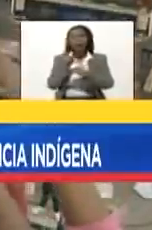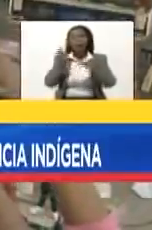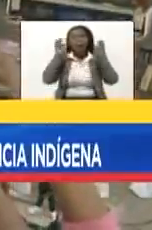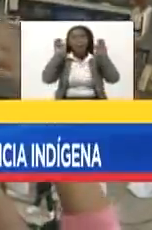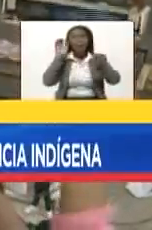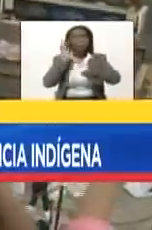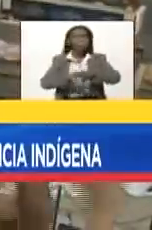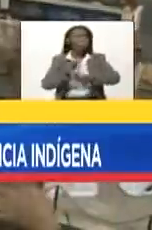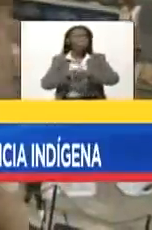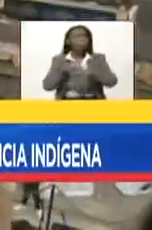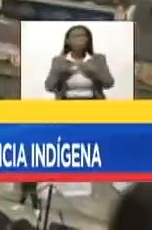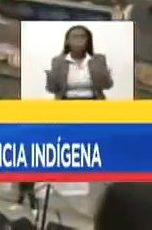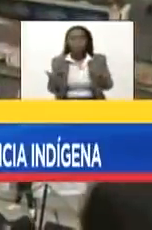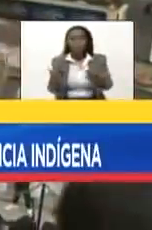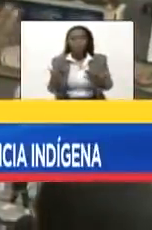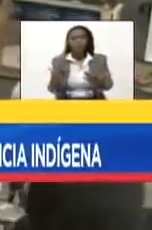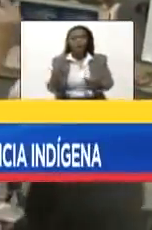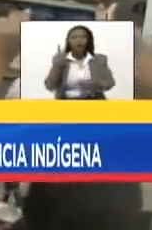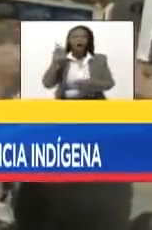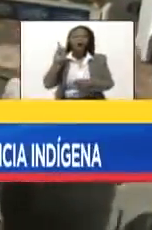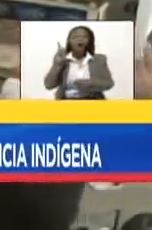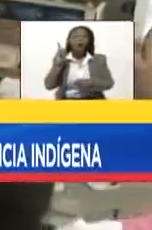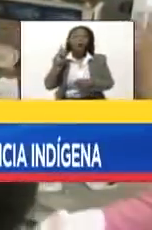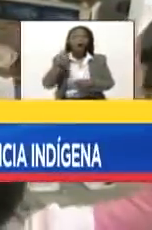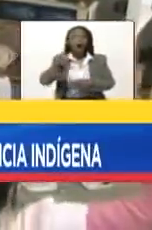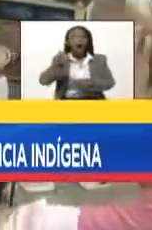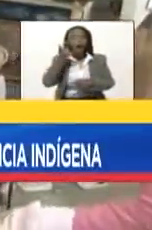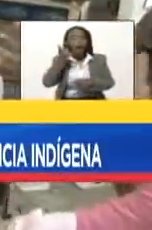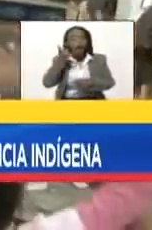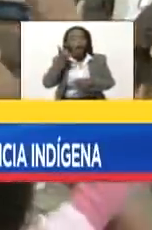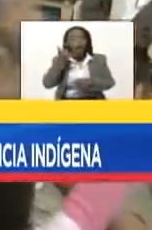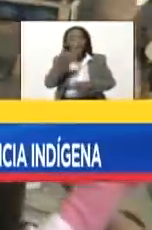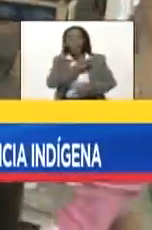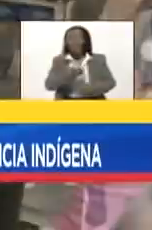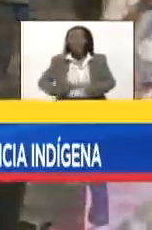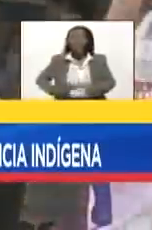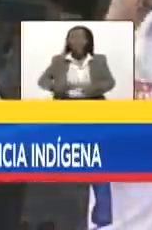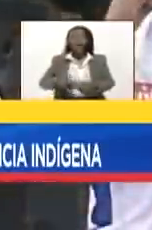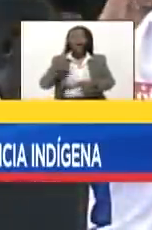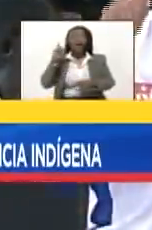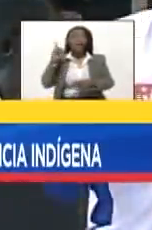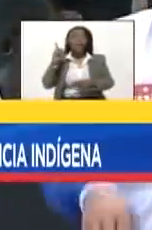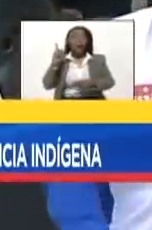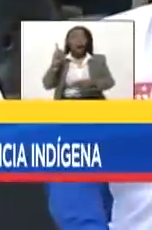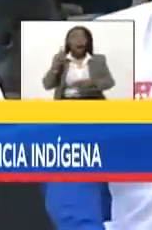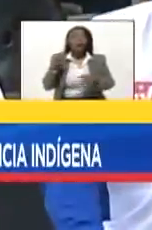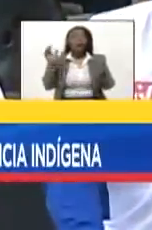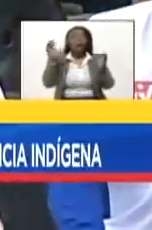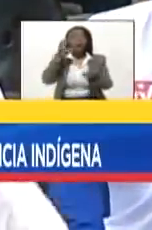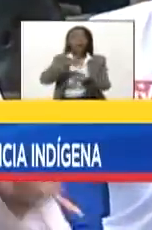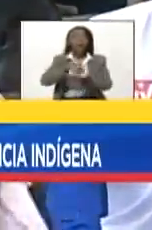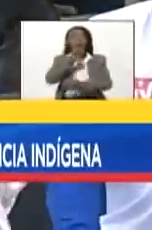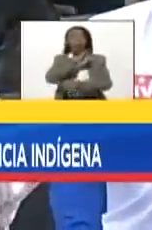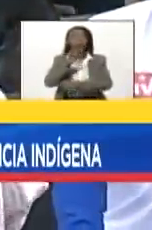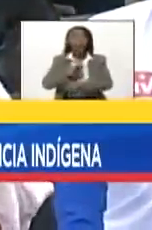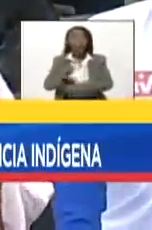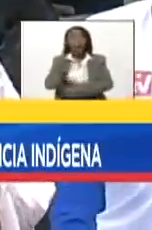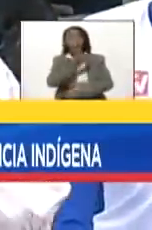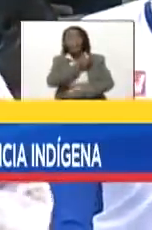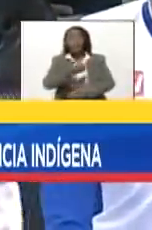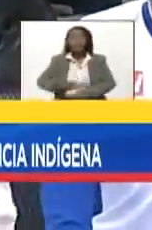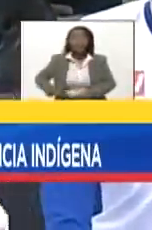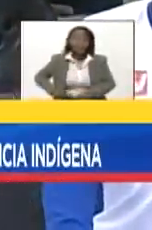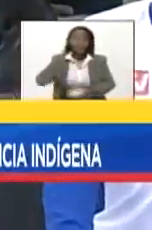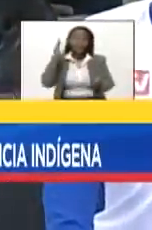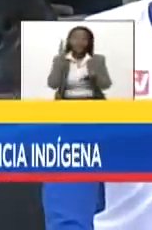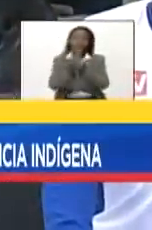producto en un aló presidente en Santa Bárbara, en el municipio Colón, estado Zulia. El presidente